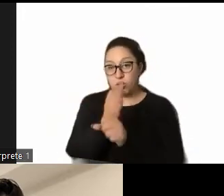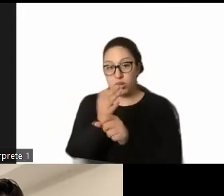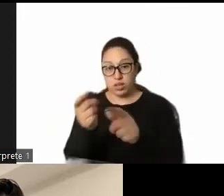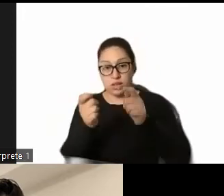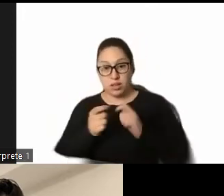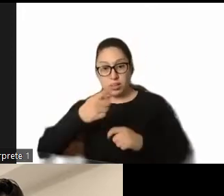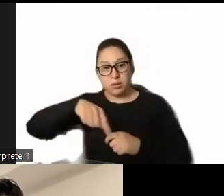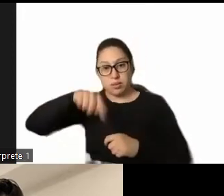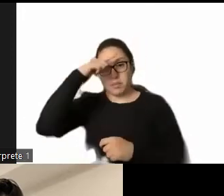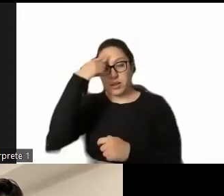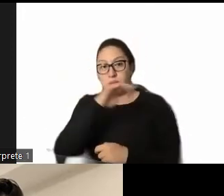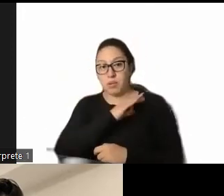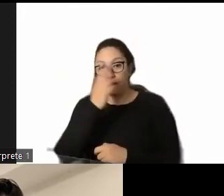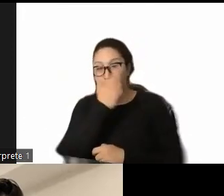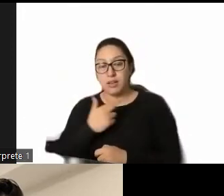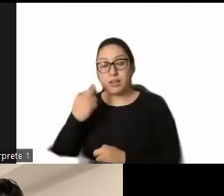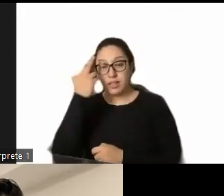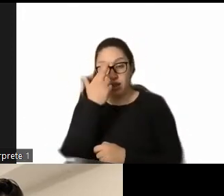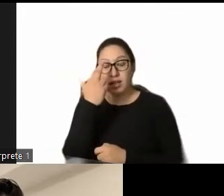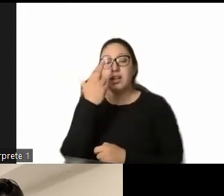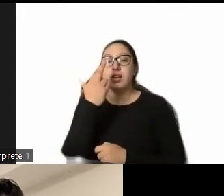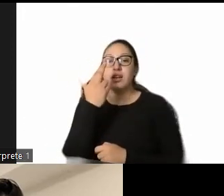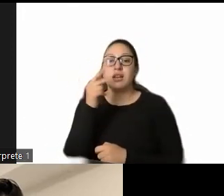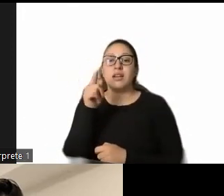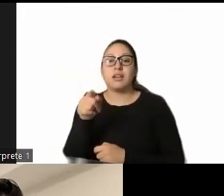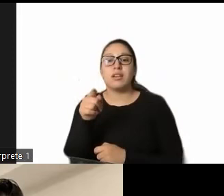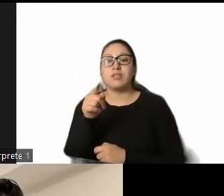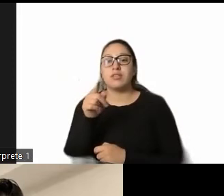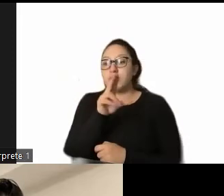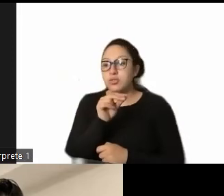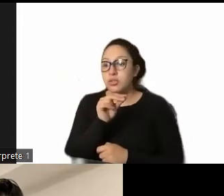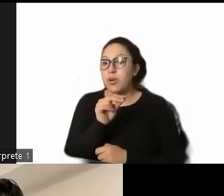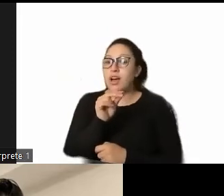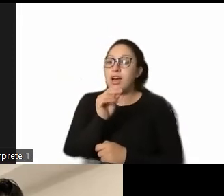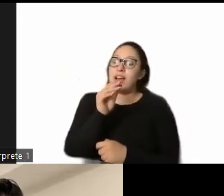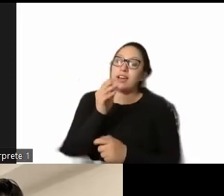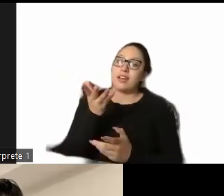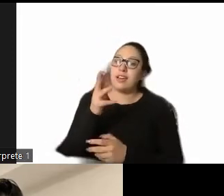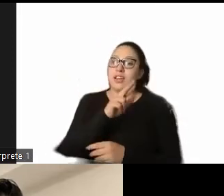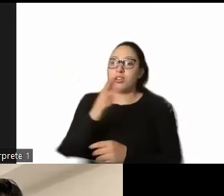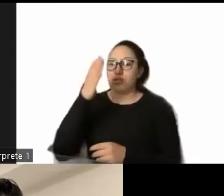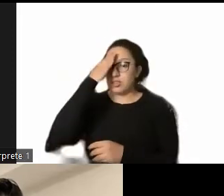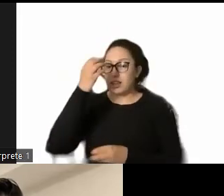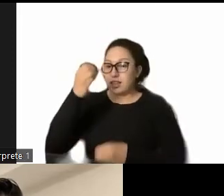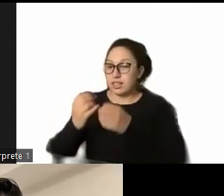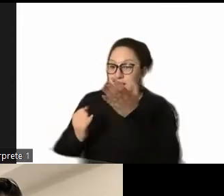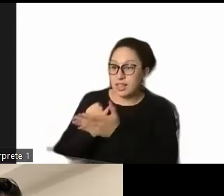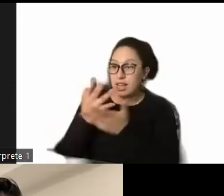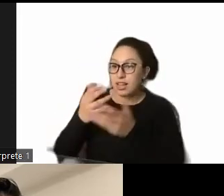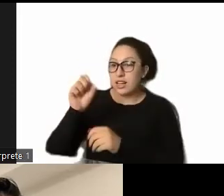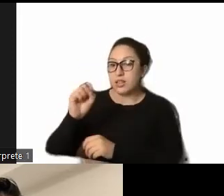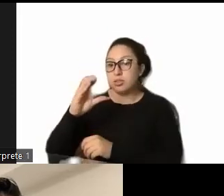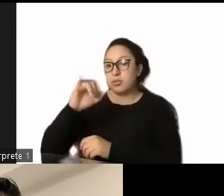puesto a consideración en este punto, está dejando de tomar en consideración que la sentencia no es que determine